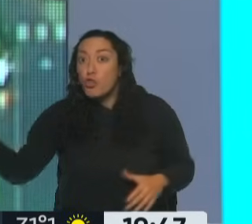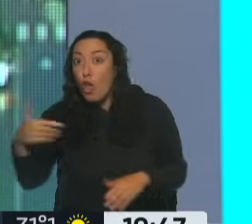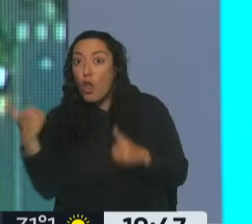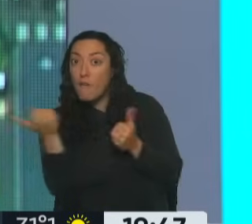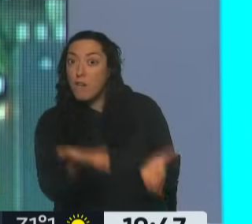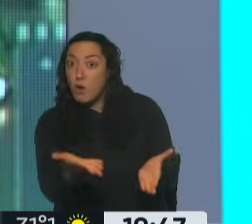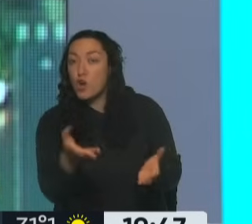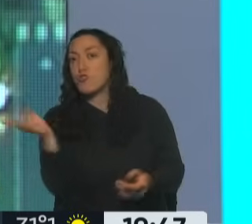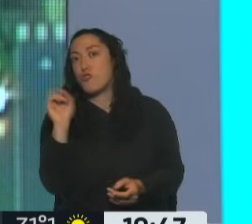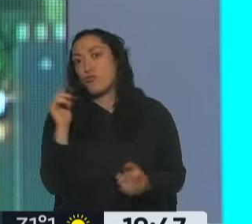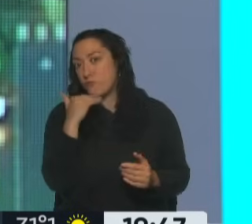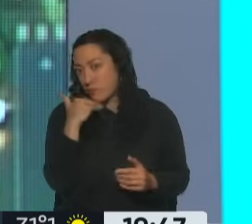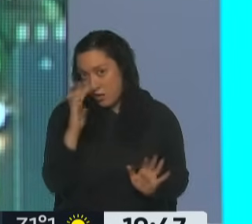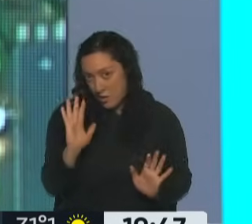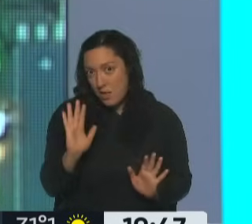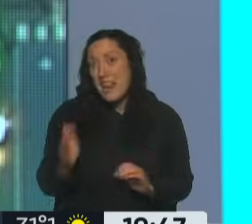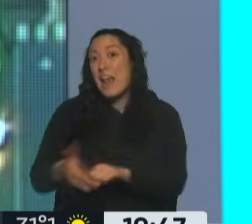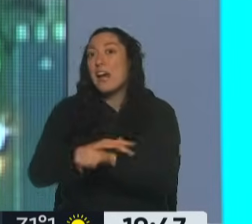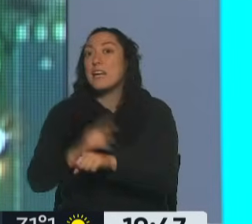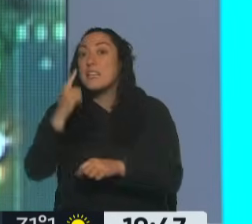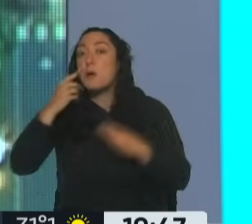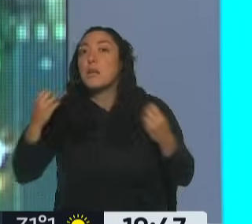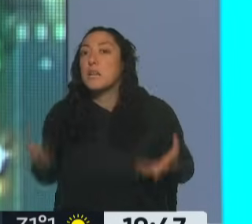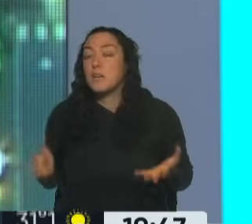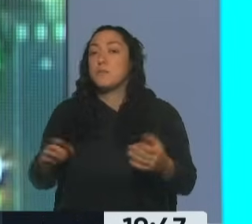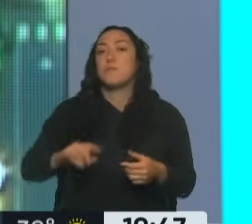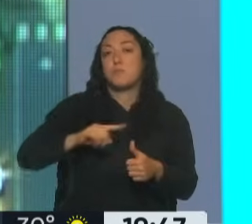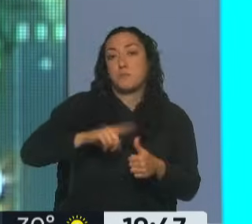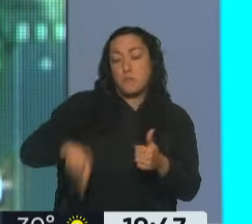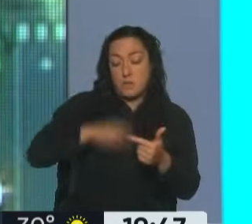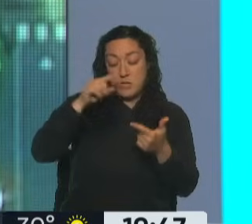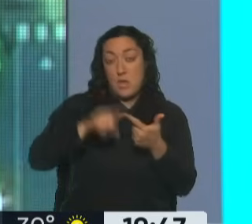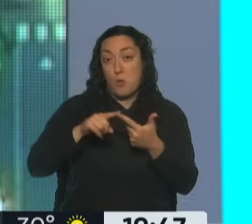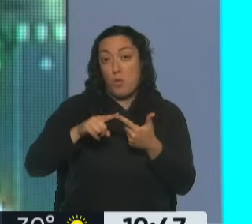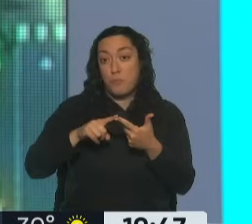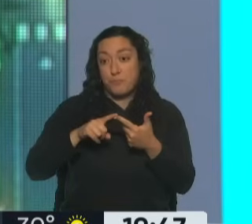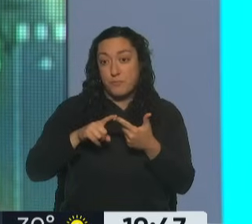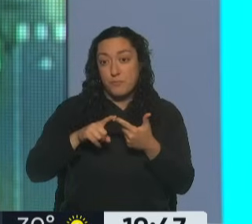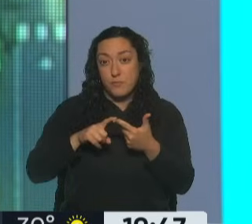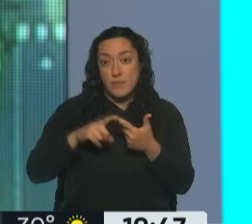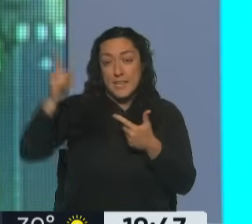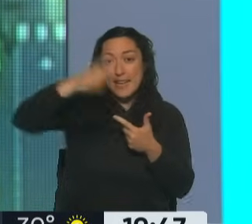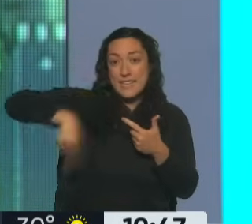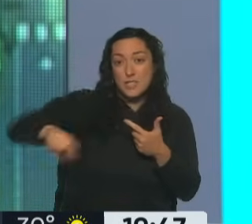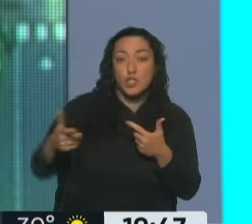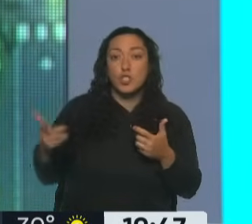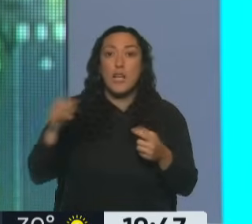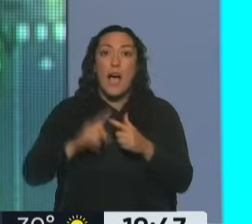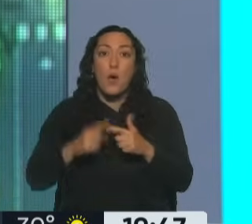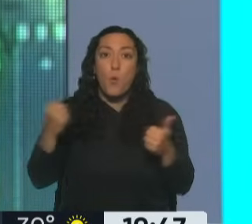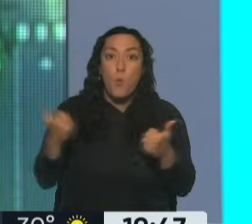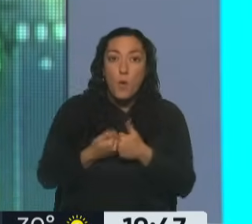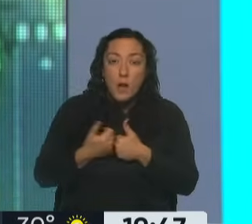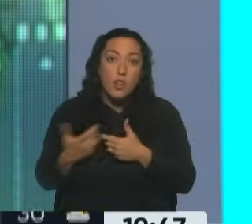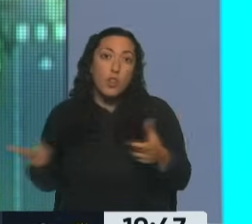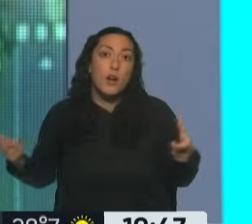qué hace Horacio Rodríguez Larreta. Primer punto. Segundo punto, se reúnen para ponerse de acuerdo